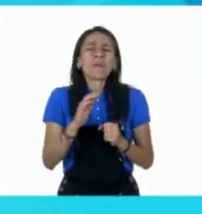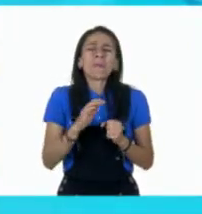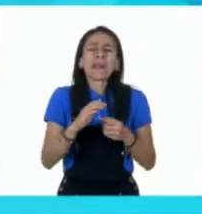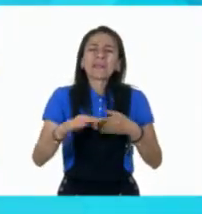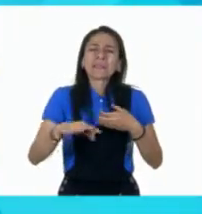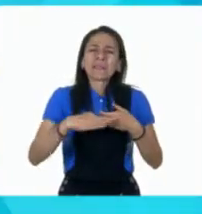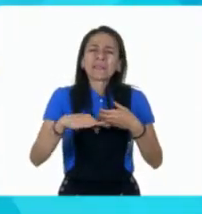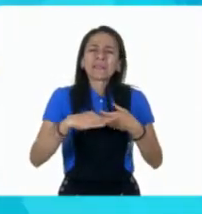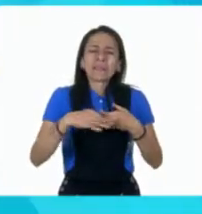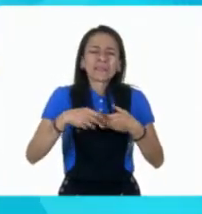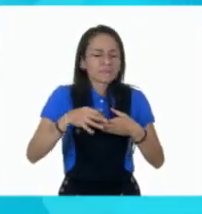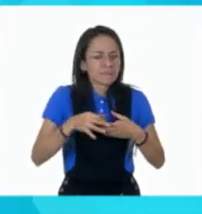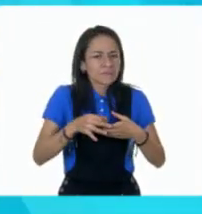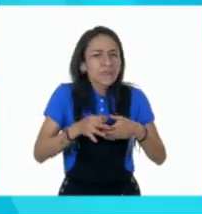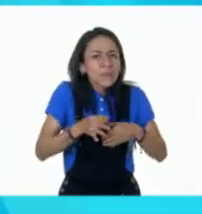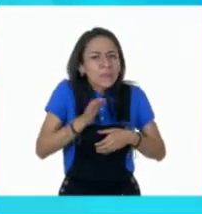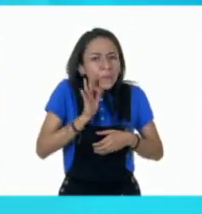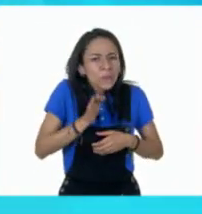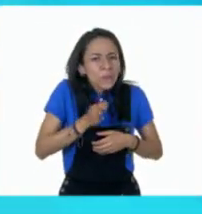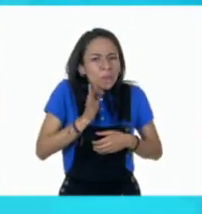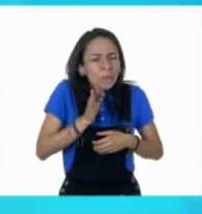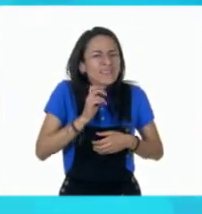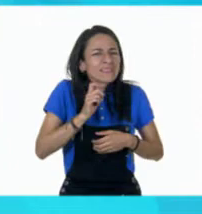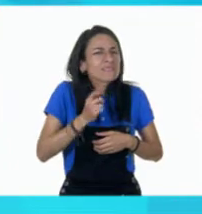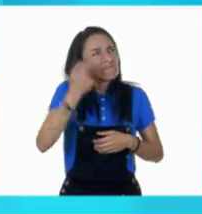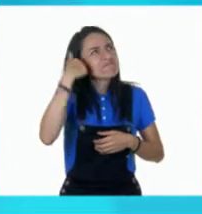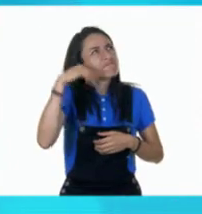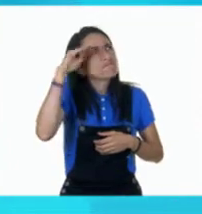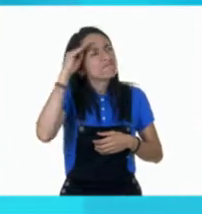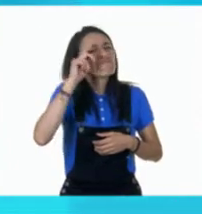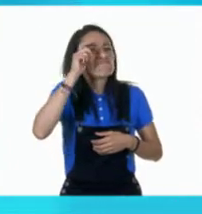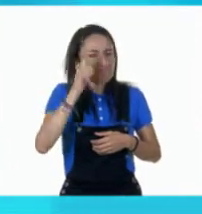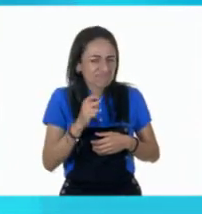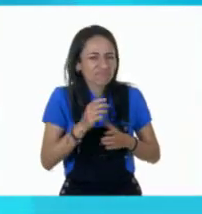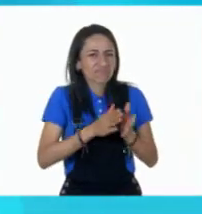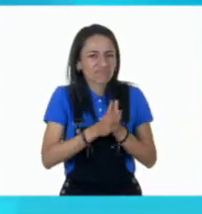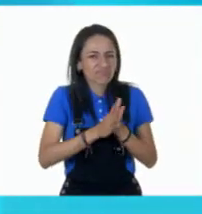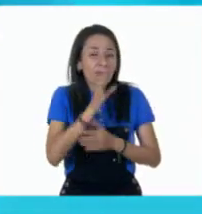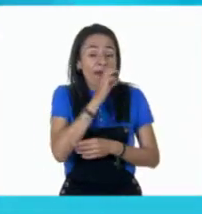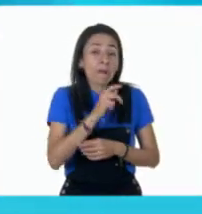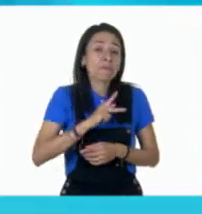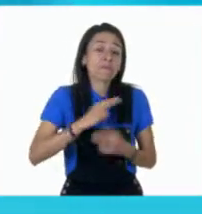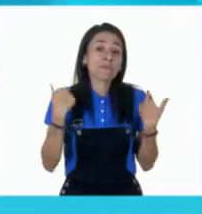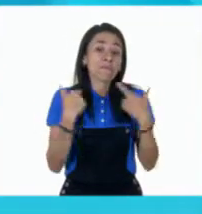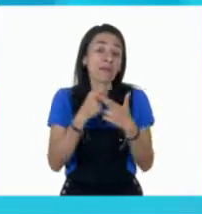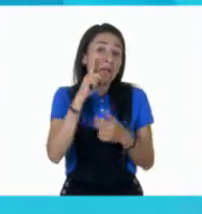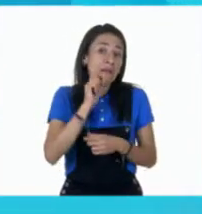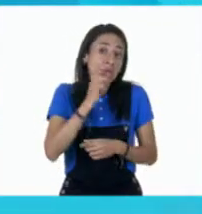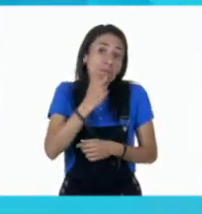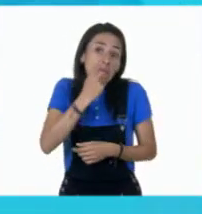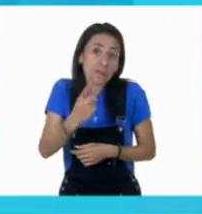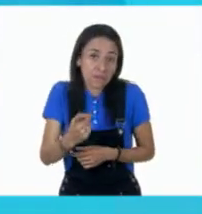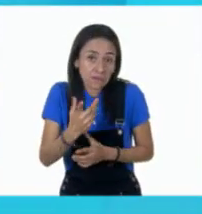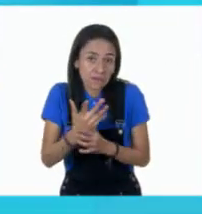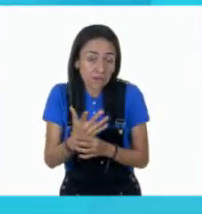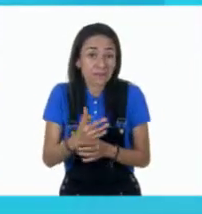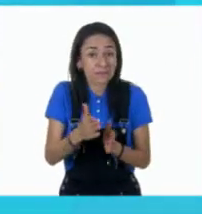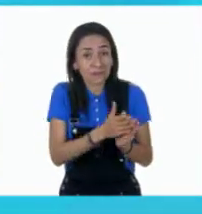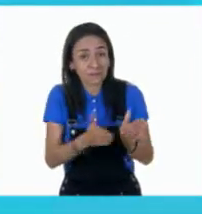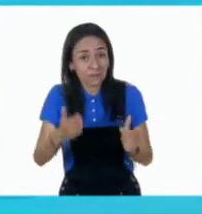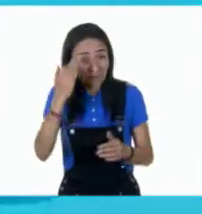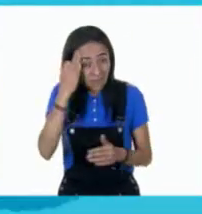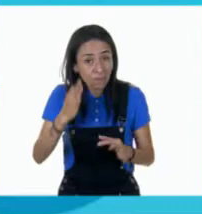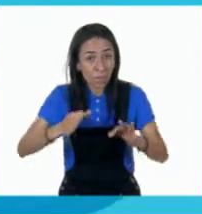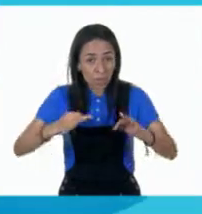Me imagino que es chocolate caliente. Mi maestra nos decía que en tiempos de frío habría que cubrirnos y tomar cosas